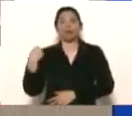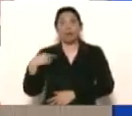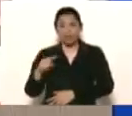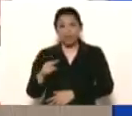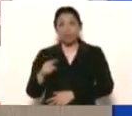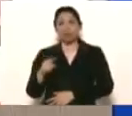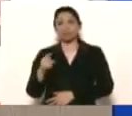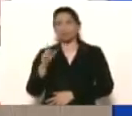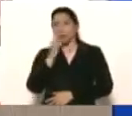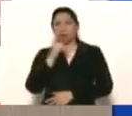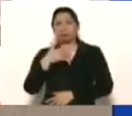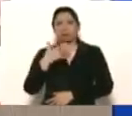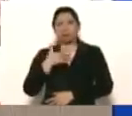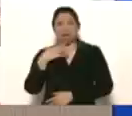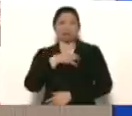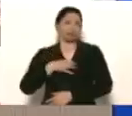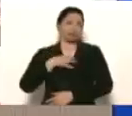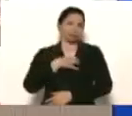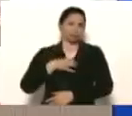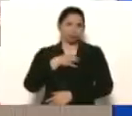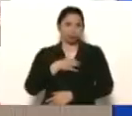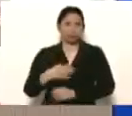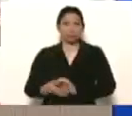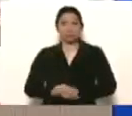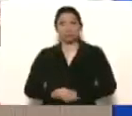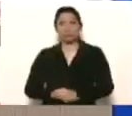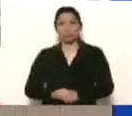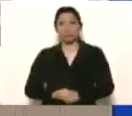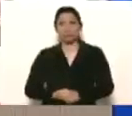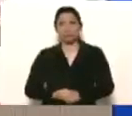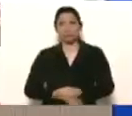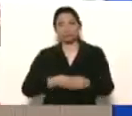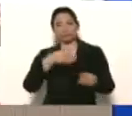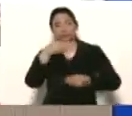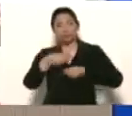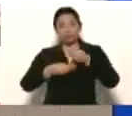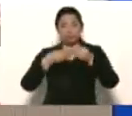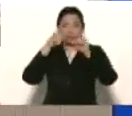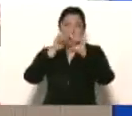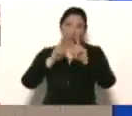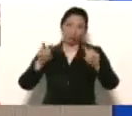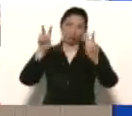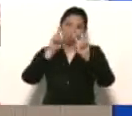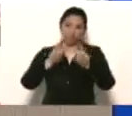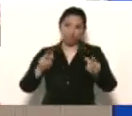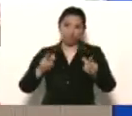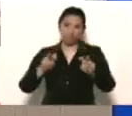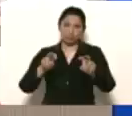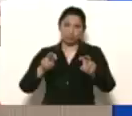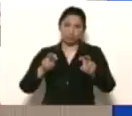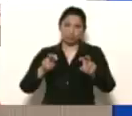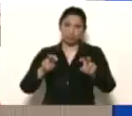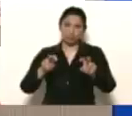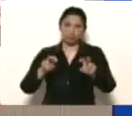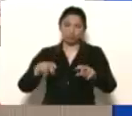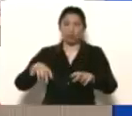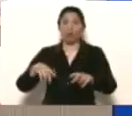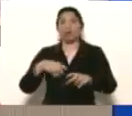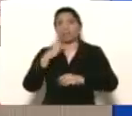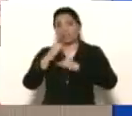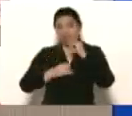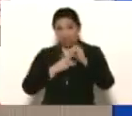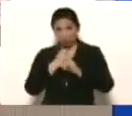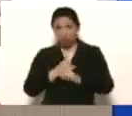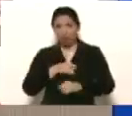sintomática pues tenía síntomas y se le realizó por ser viajera internacional y por